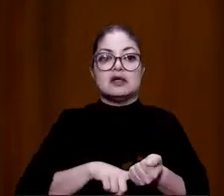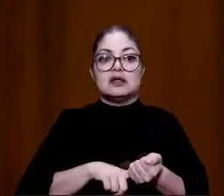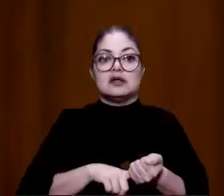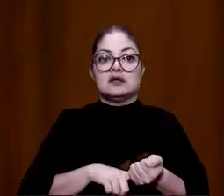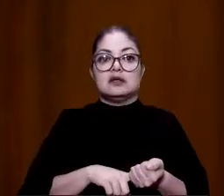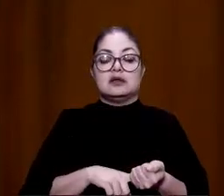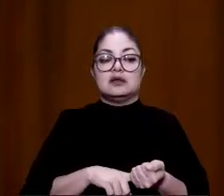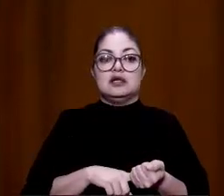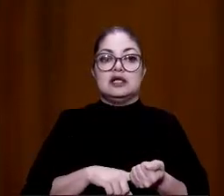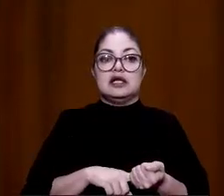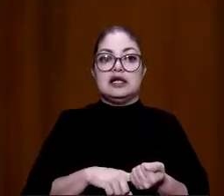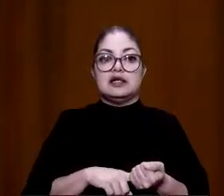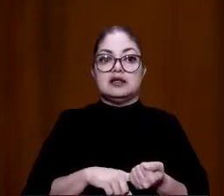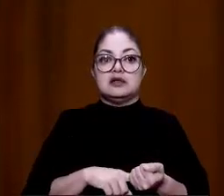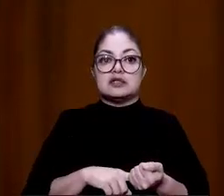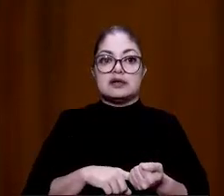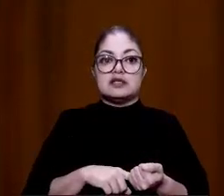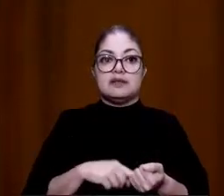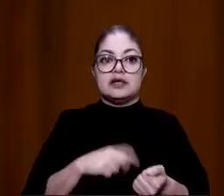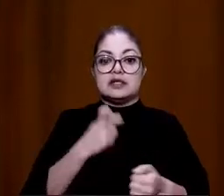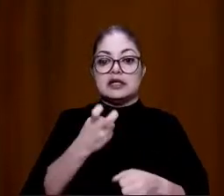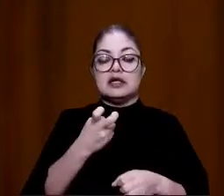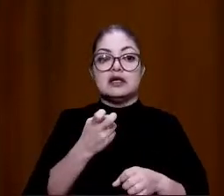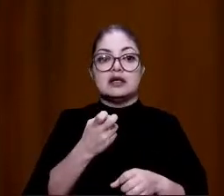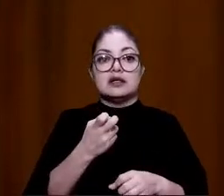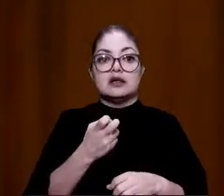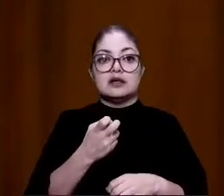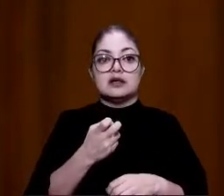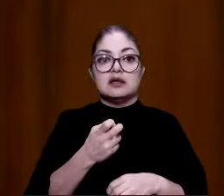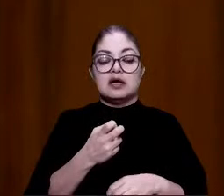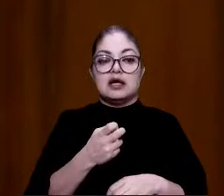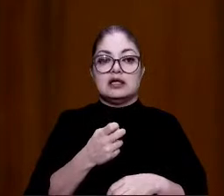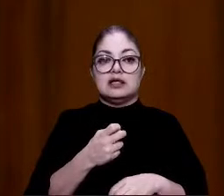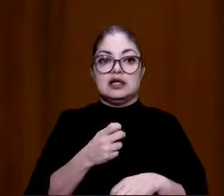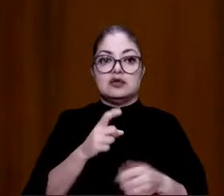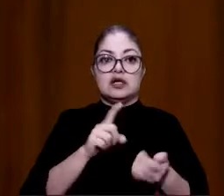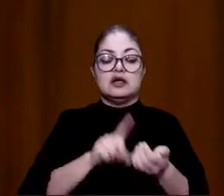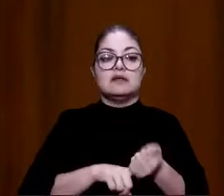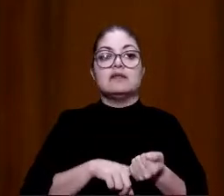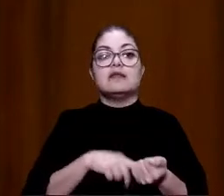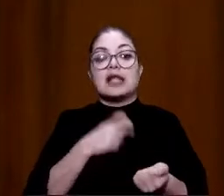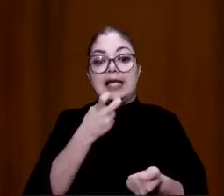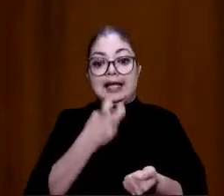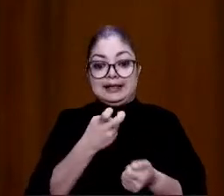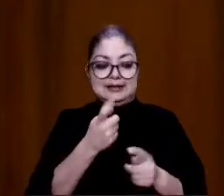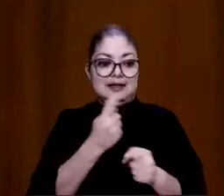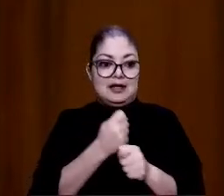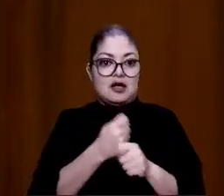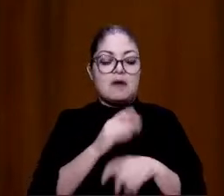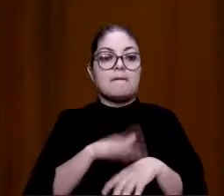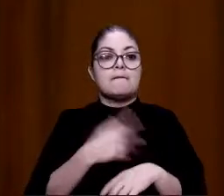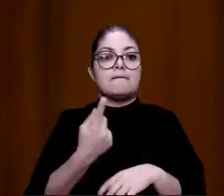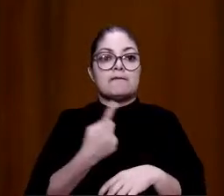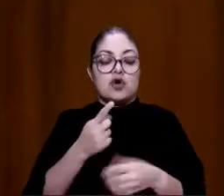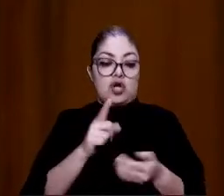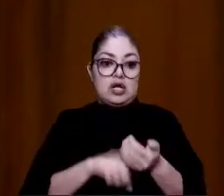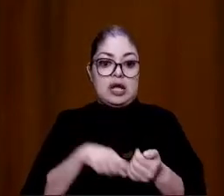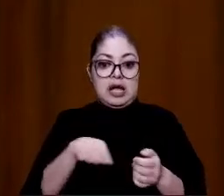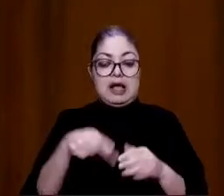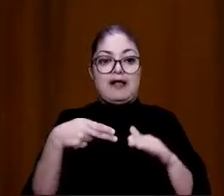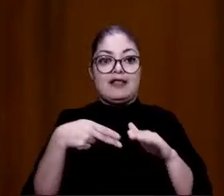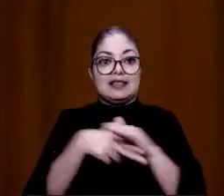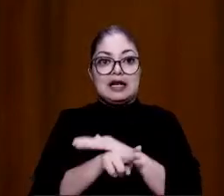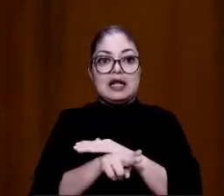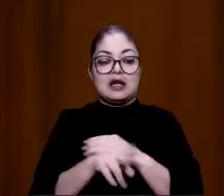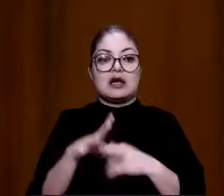hizo la entidad de transporte de Monterrey, de Nuevo León, en el sentido de que su sistema de tren